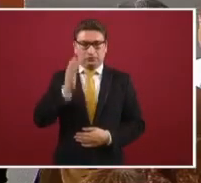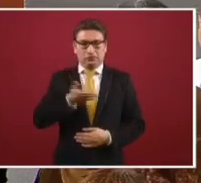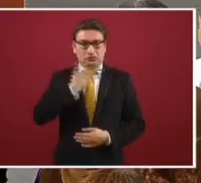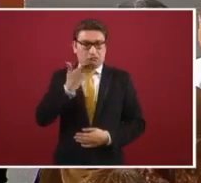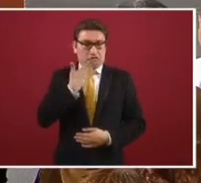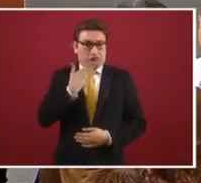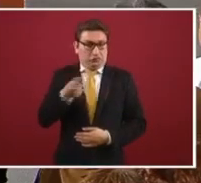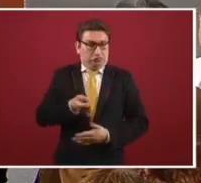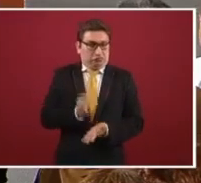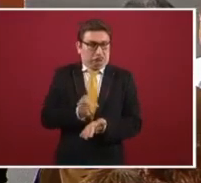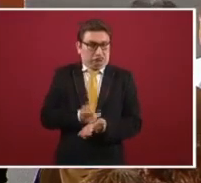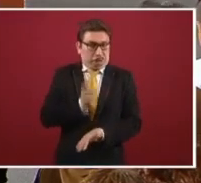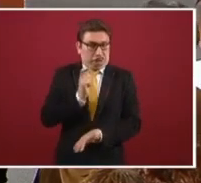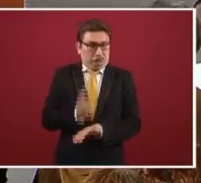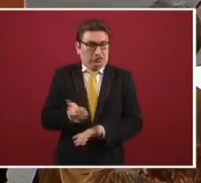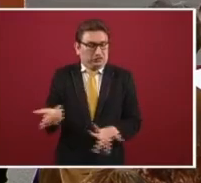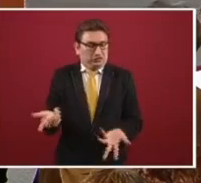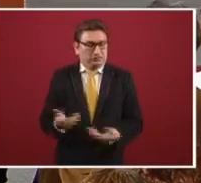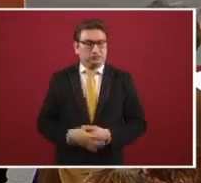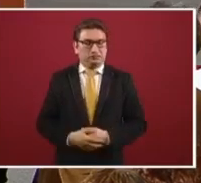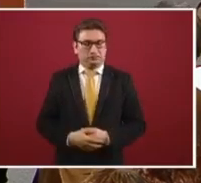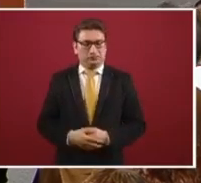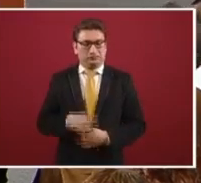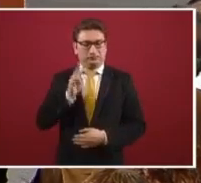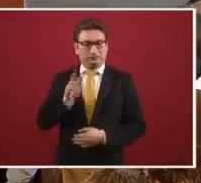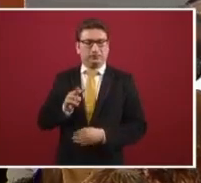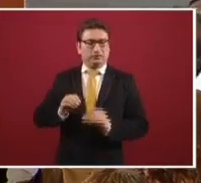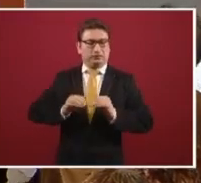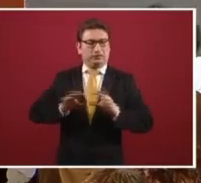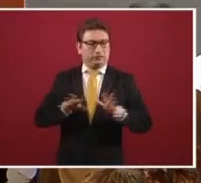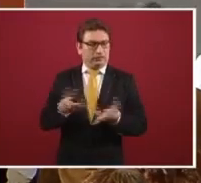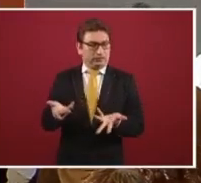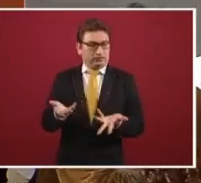Obrador cuestionó dicha oposición. Una empresa que